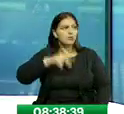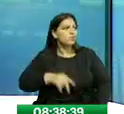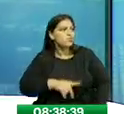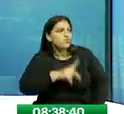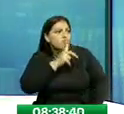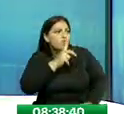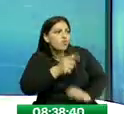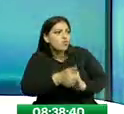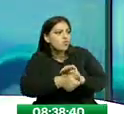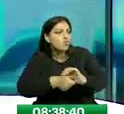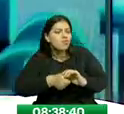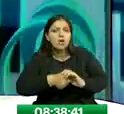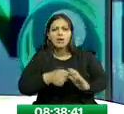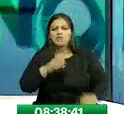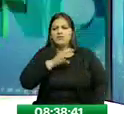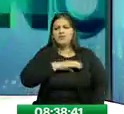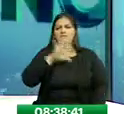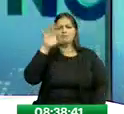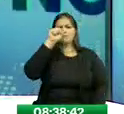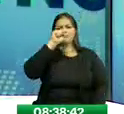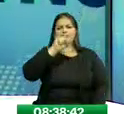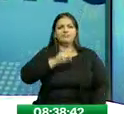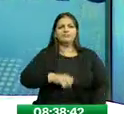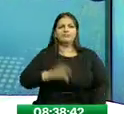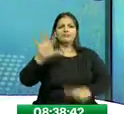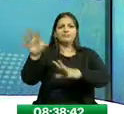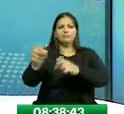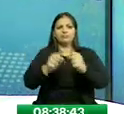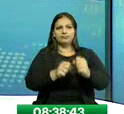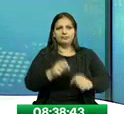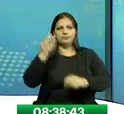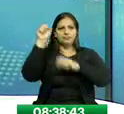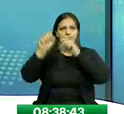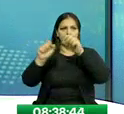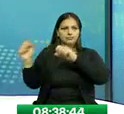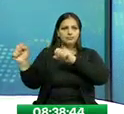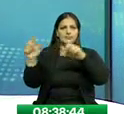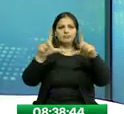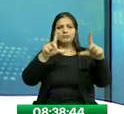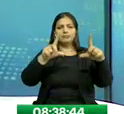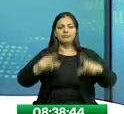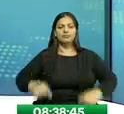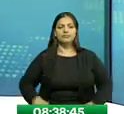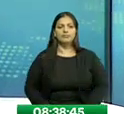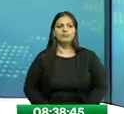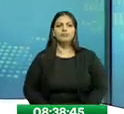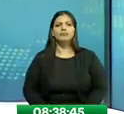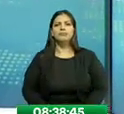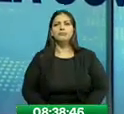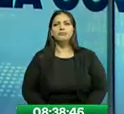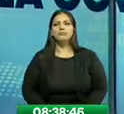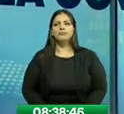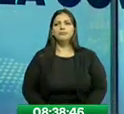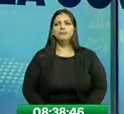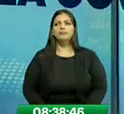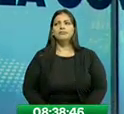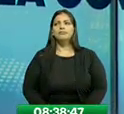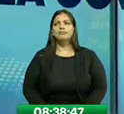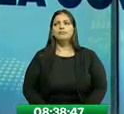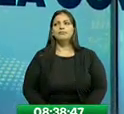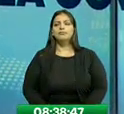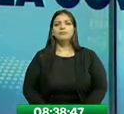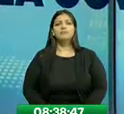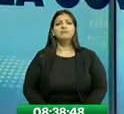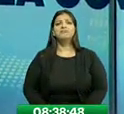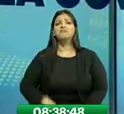detención. Pero ya ahí es donde invito yo al canguil. Veamos el video de esta peliculita. Pero también veamos, ¿qué va a pasar?